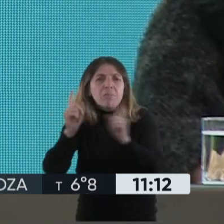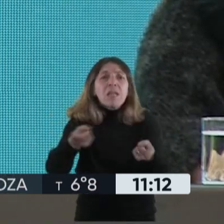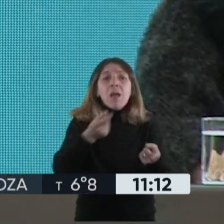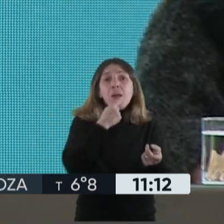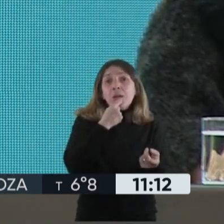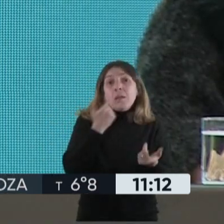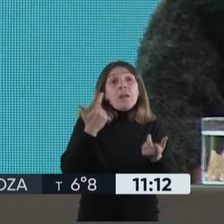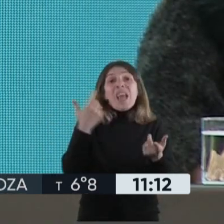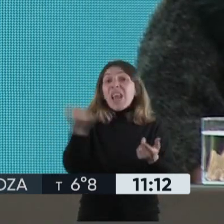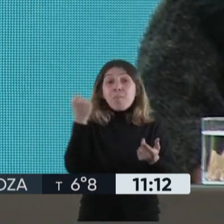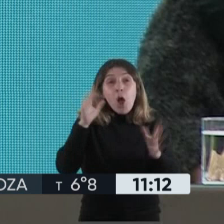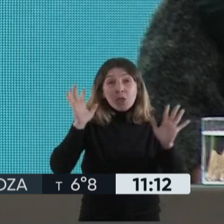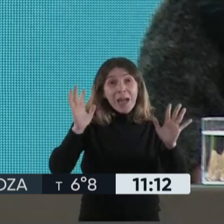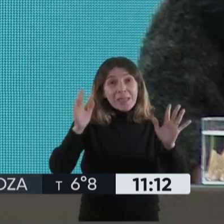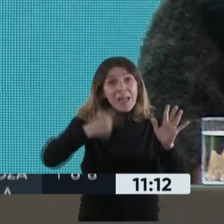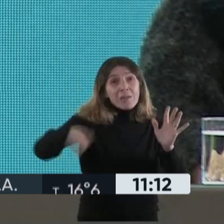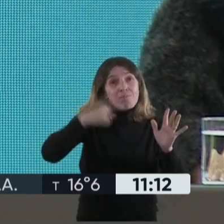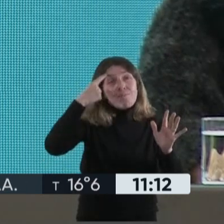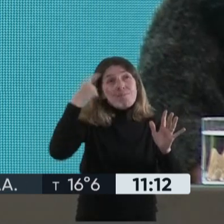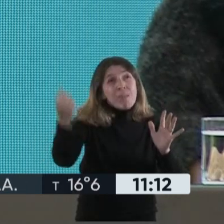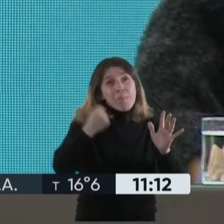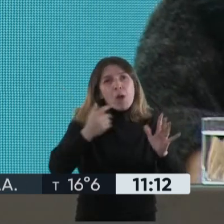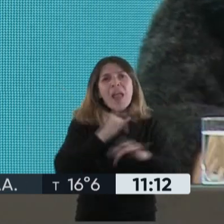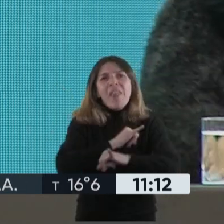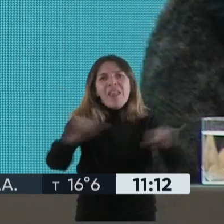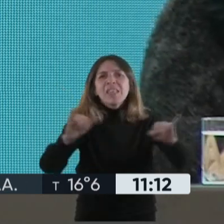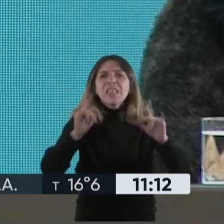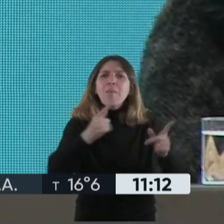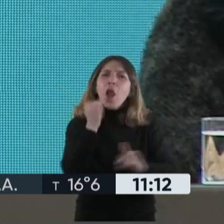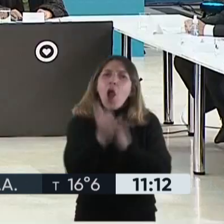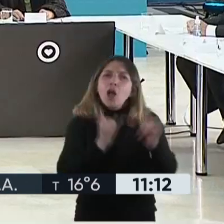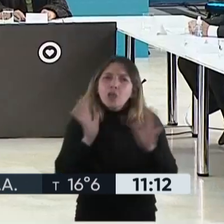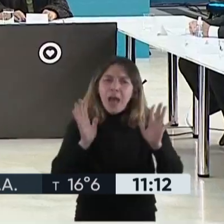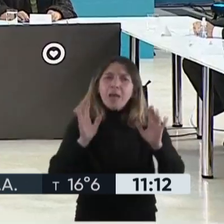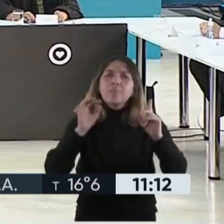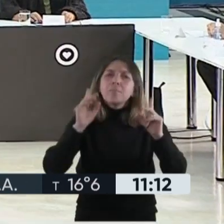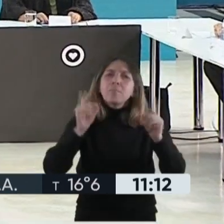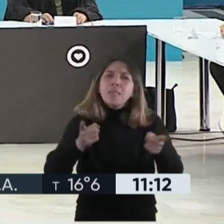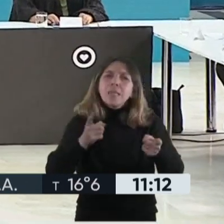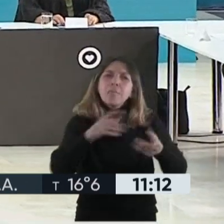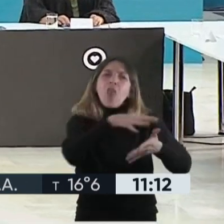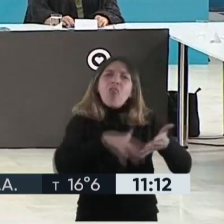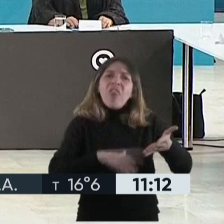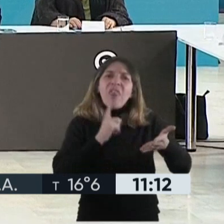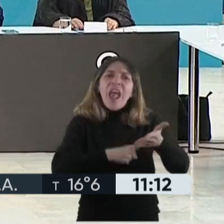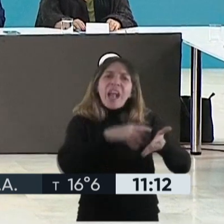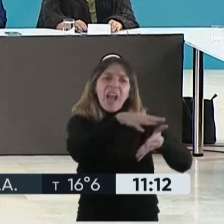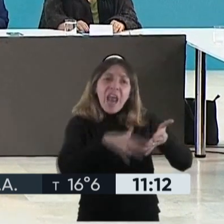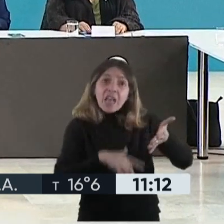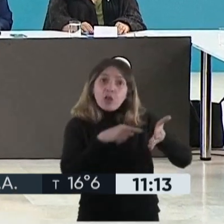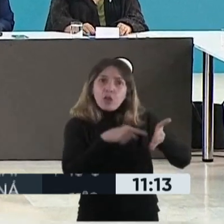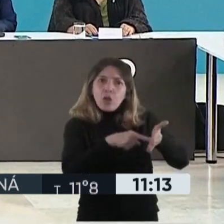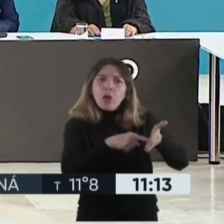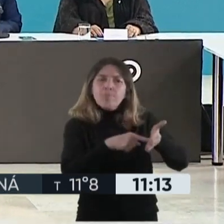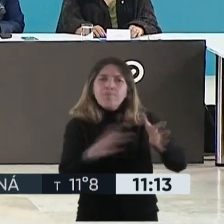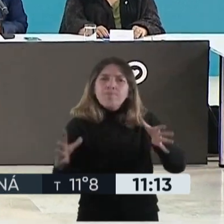convencional. Nos parece importante anunciar y comentarles que el contenido del decreto tiene que ver